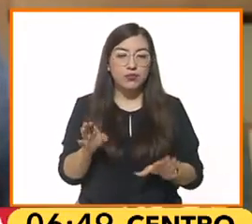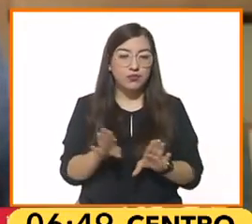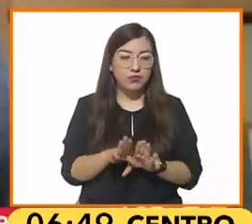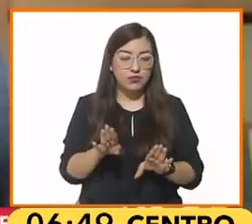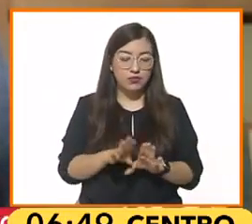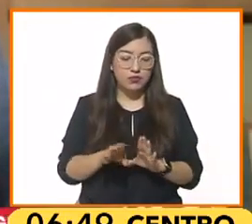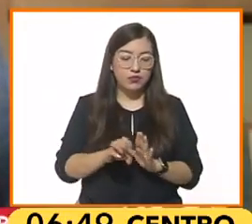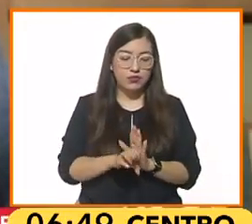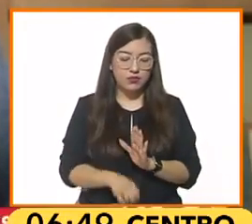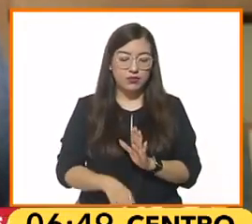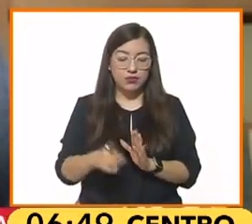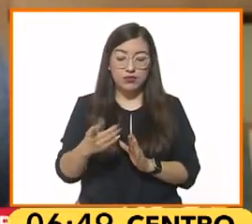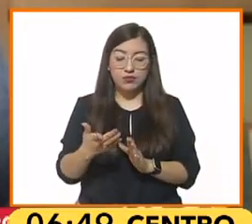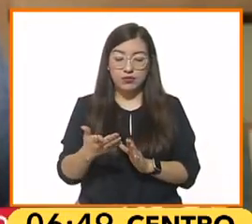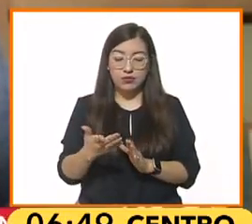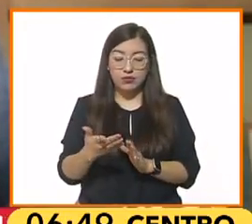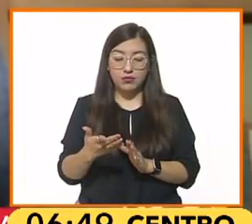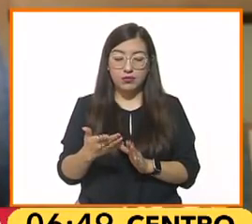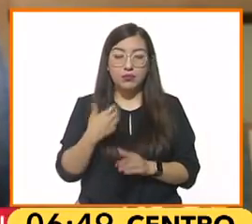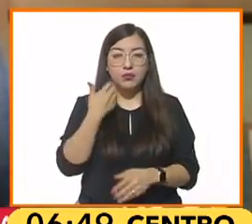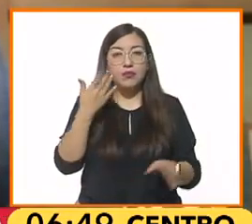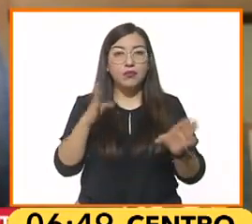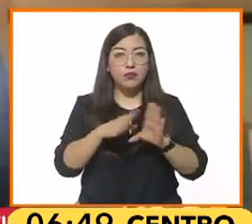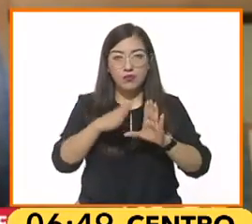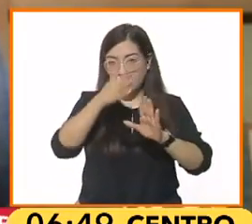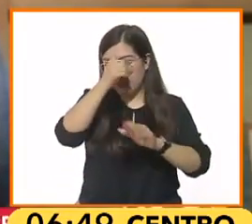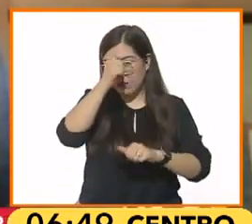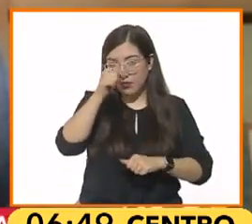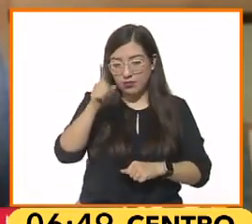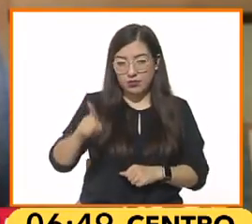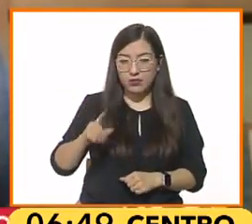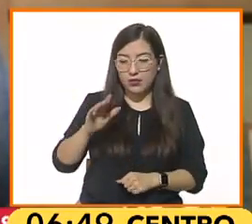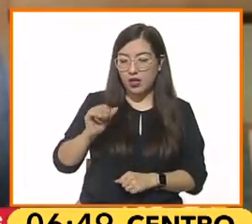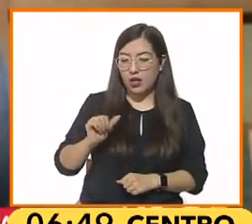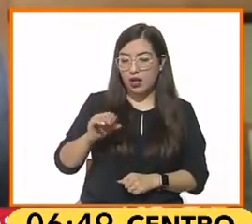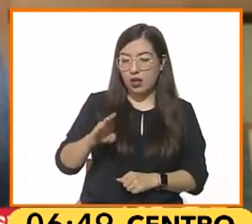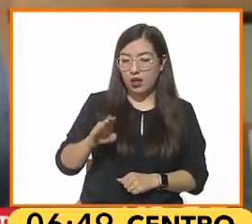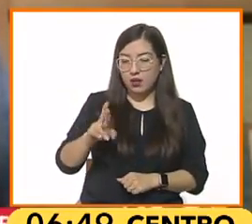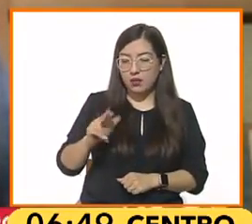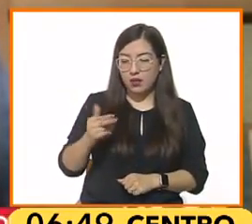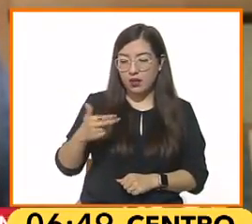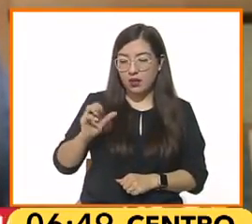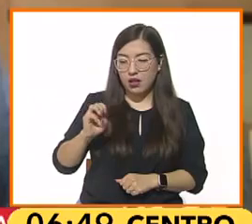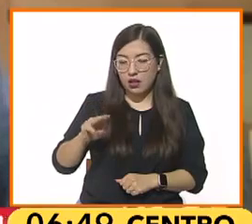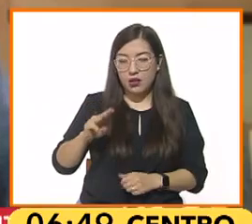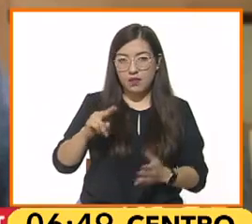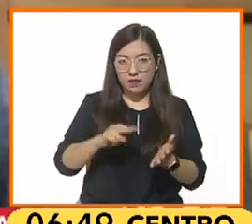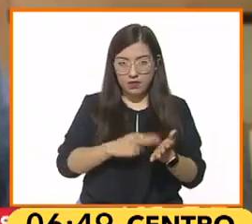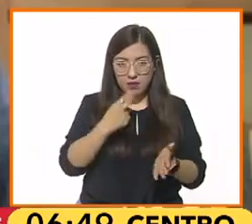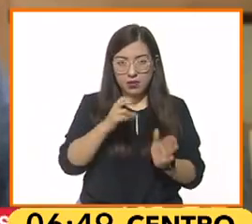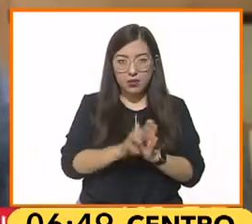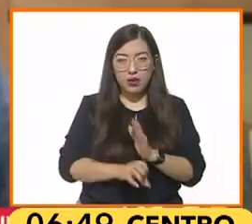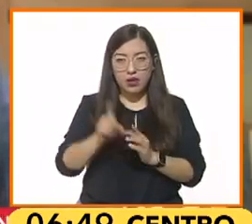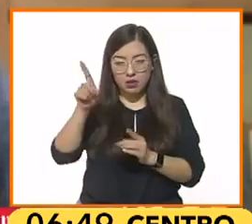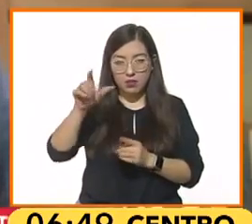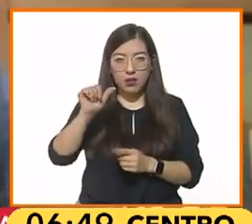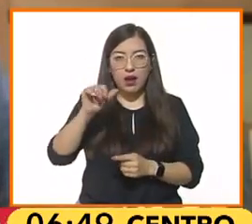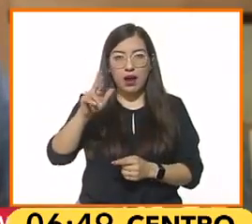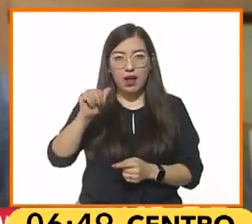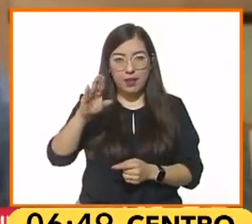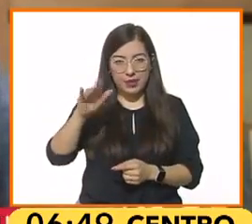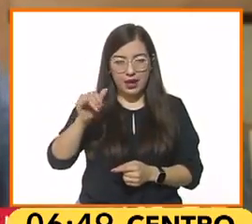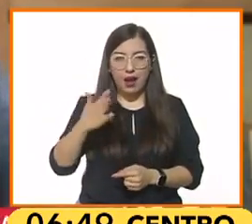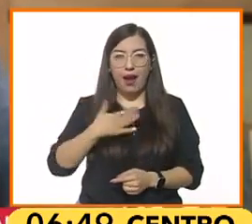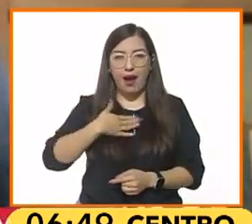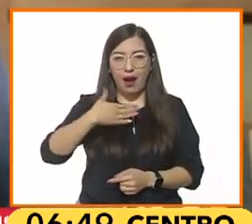ejemplo, impulsar la firma de los acuerdos de Abraham a países que no han firmado, como el caso de Arabia Saudita. Me parece que esa va a